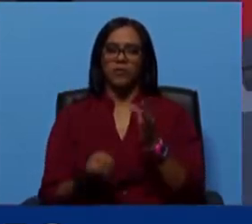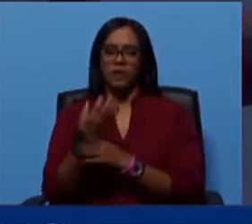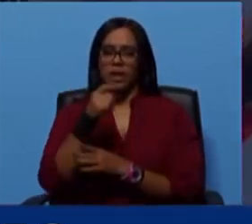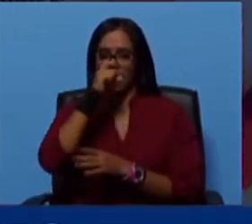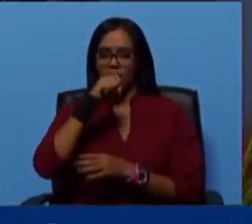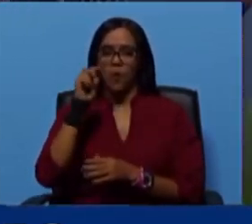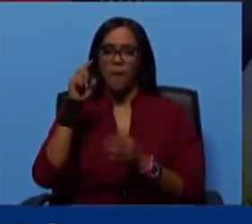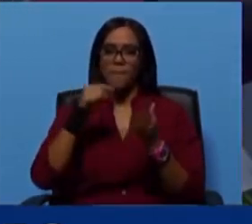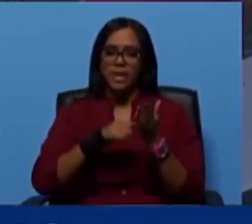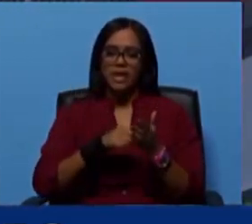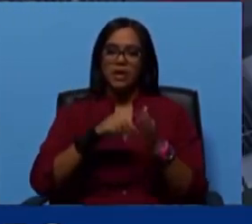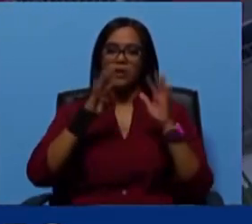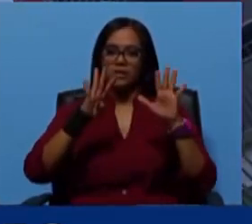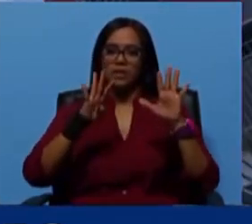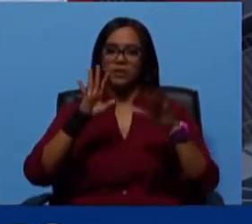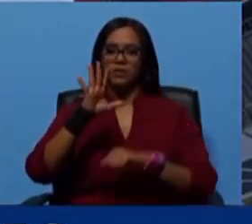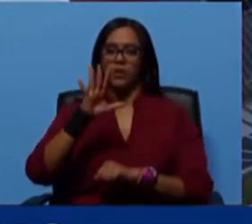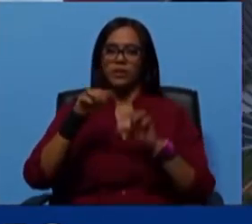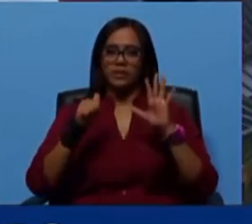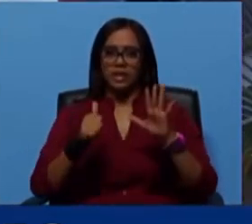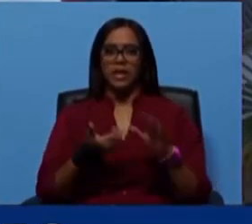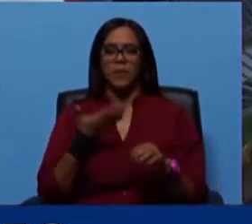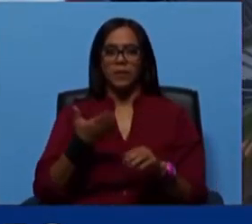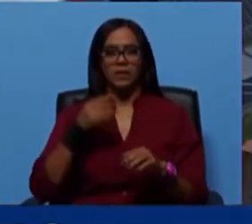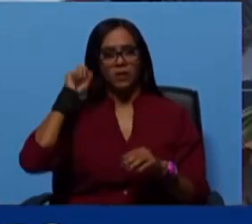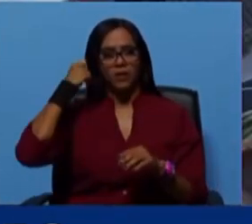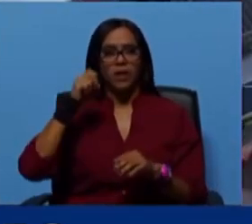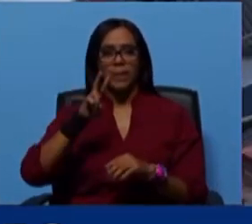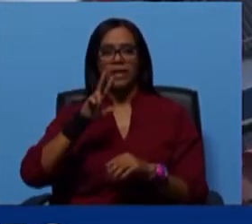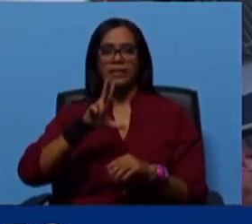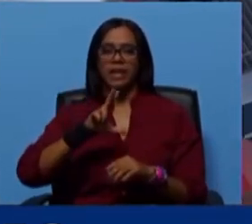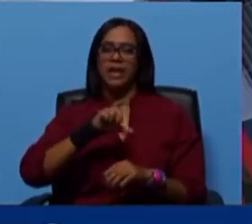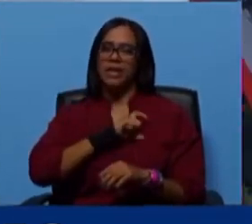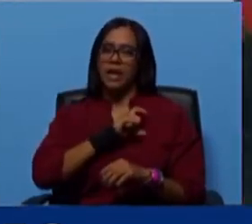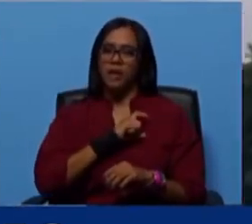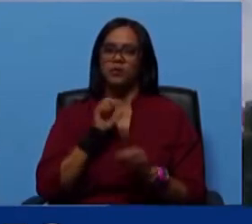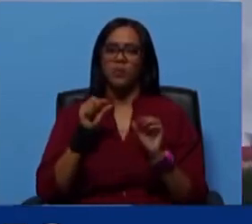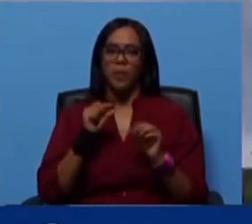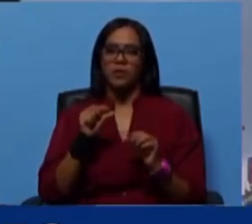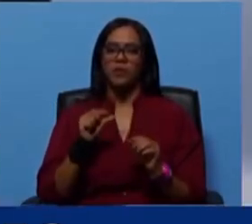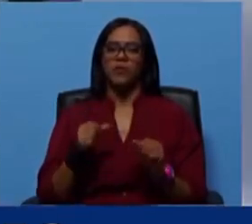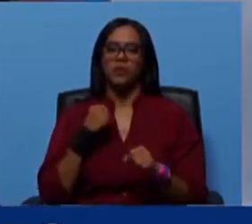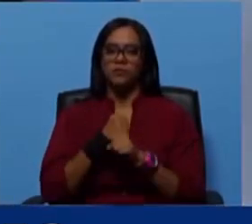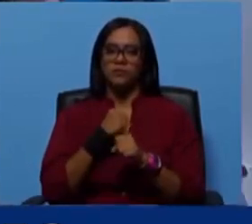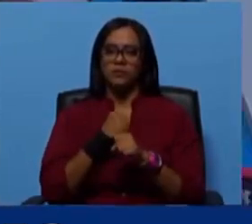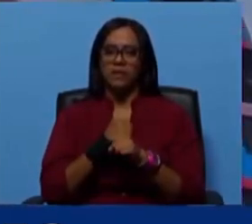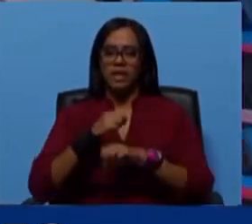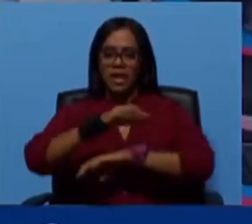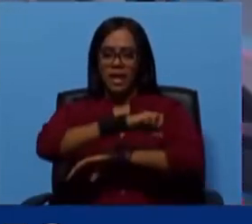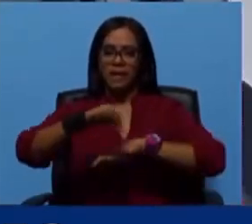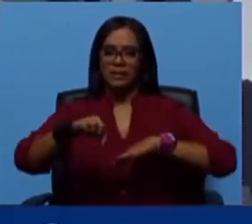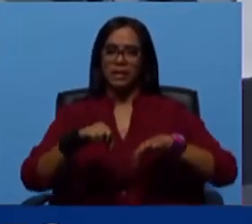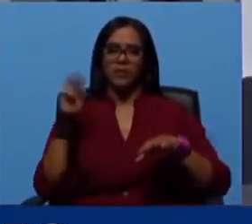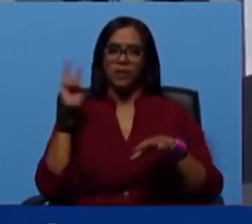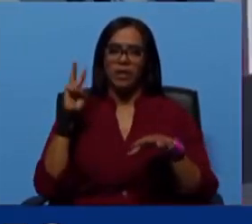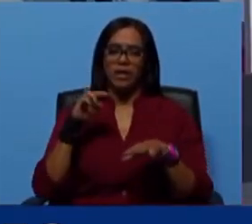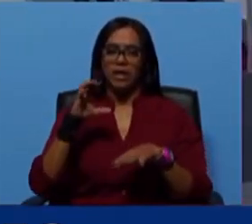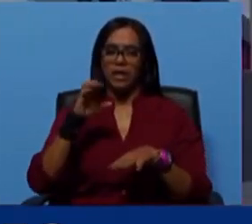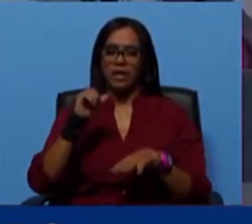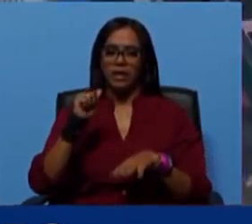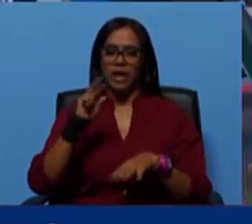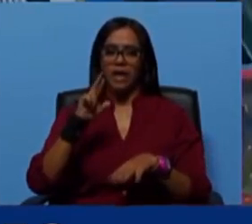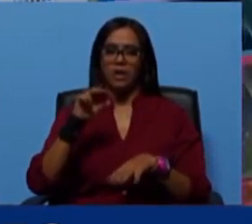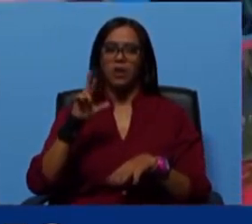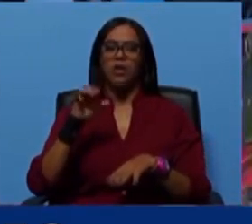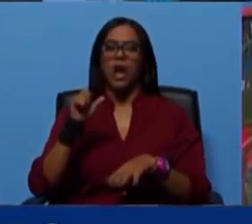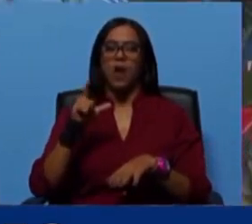de 1956. Importante recordar que el 23 de enero en su momento fue una obra del arquitecto venezolano Carlos Raúl Villanueva, el mismo